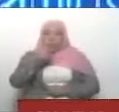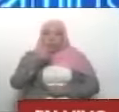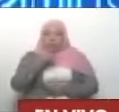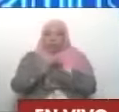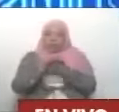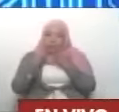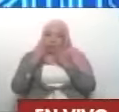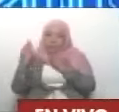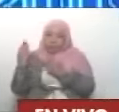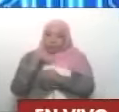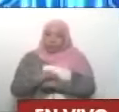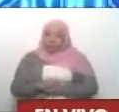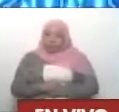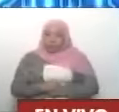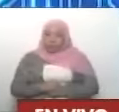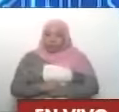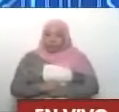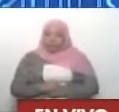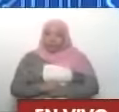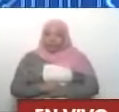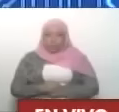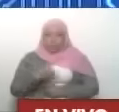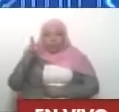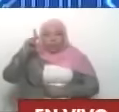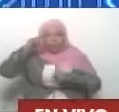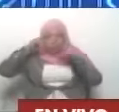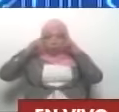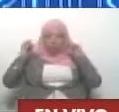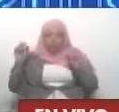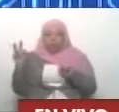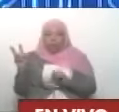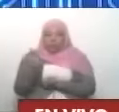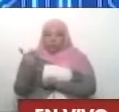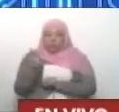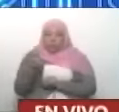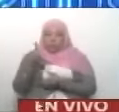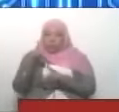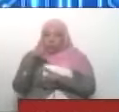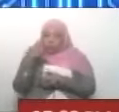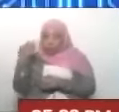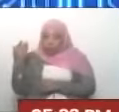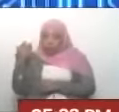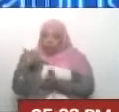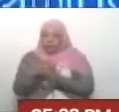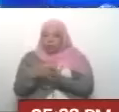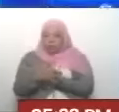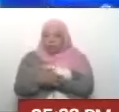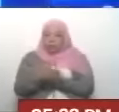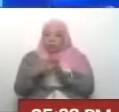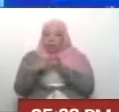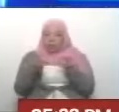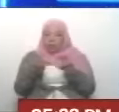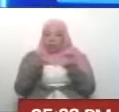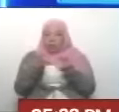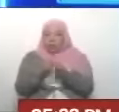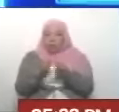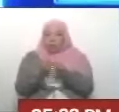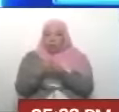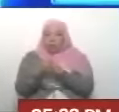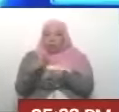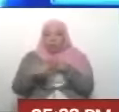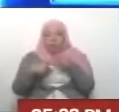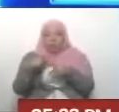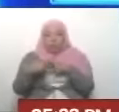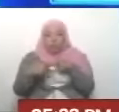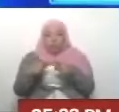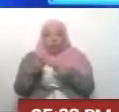a ver. Va a dar de qué hablar este profesional venezolano, experto en todo el tema de la cadena de